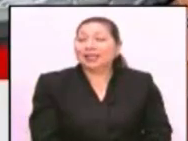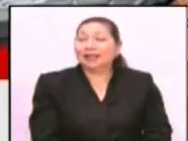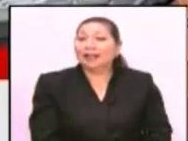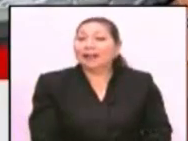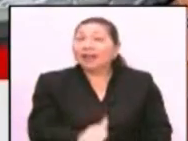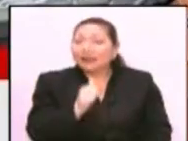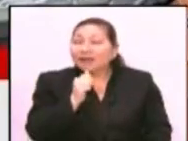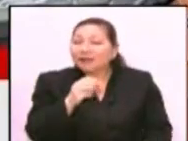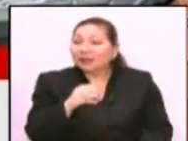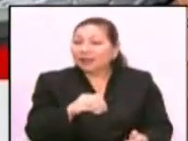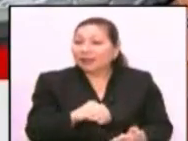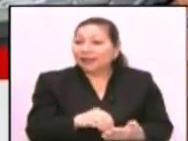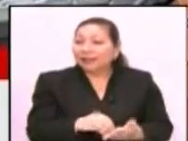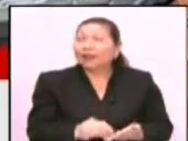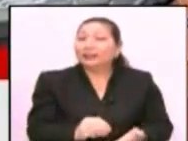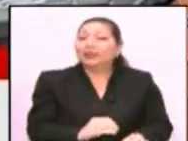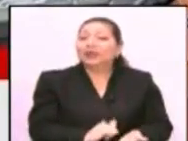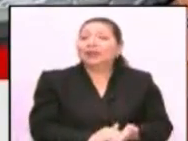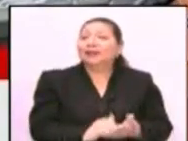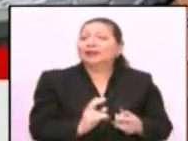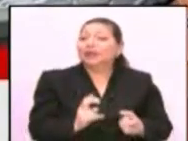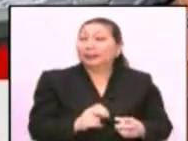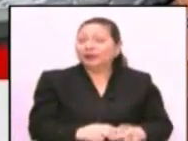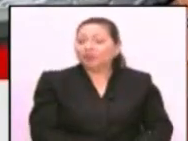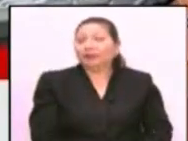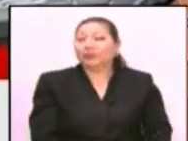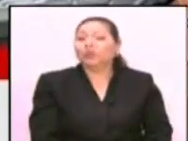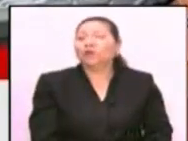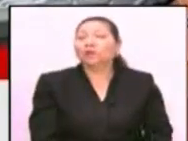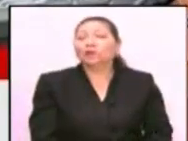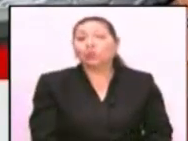Esta falta de oportunidad obviamente reincide en temas delictivos